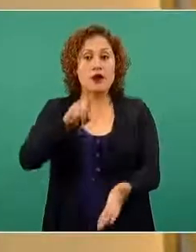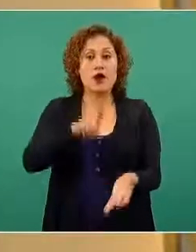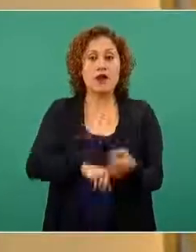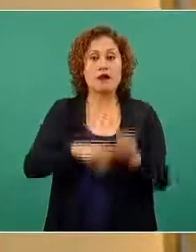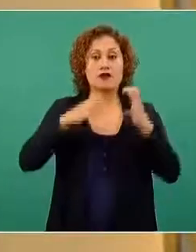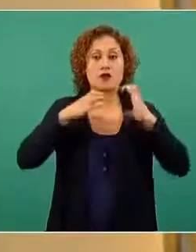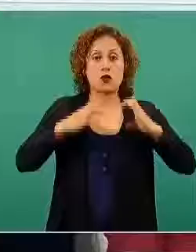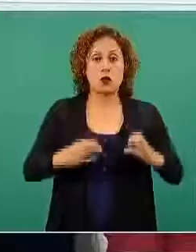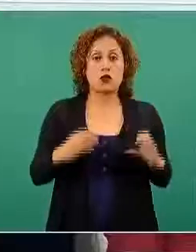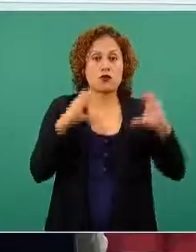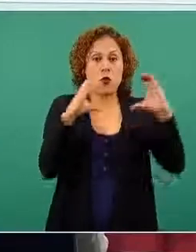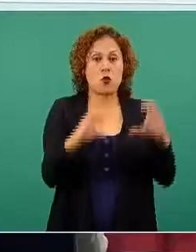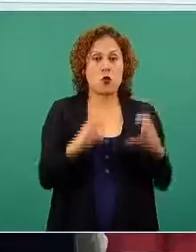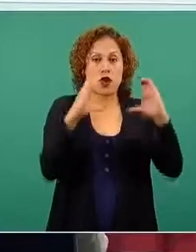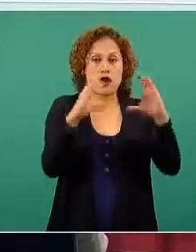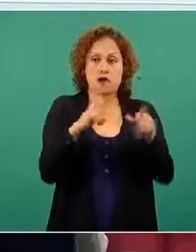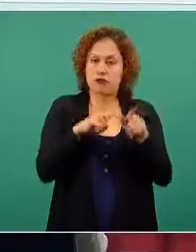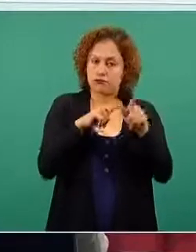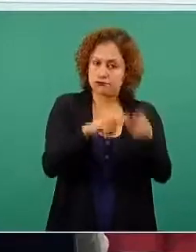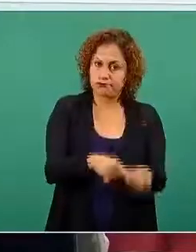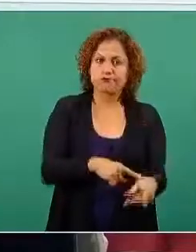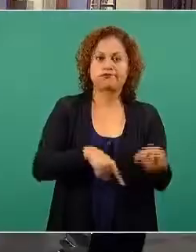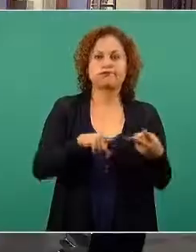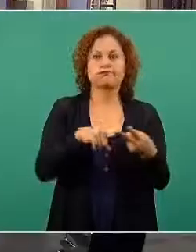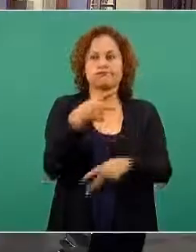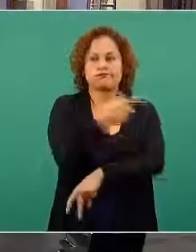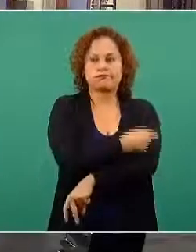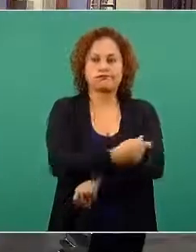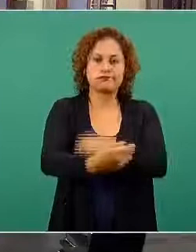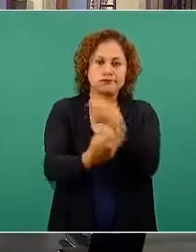casa para quedarse. Muchísimas gracias.